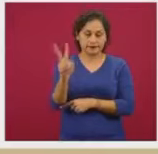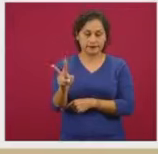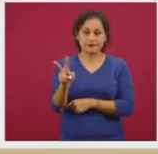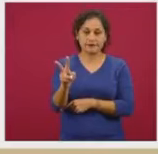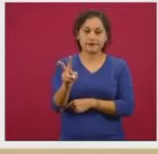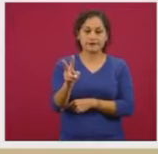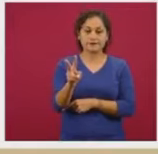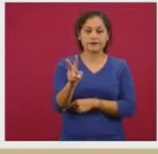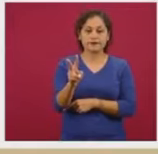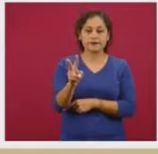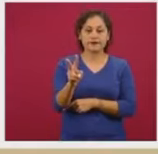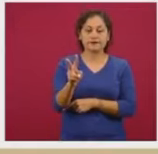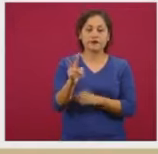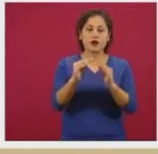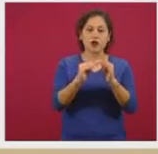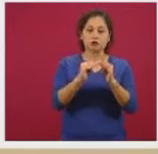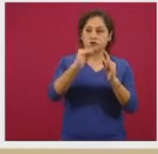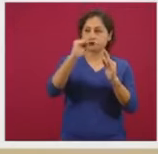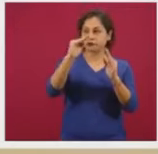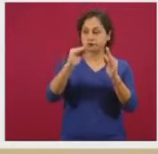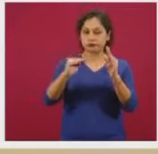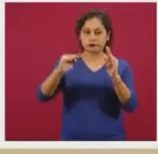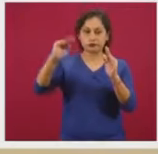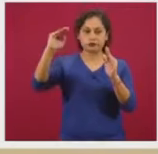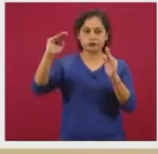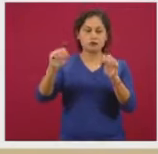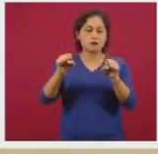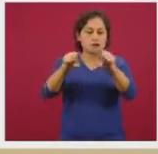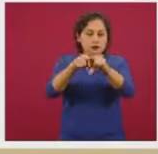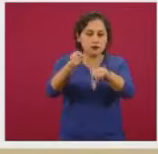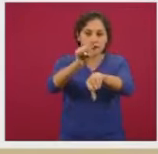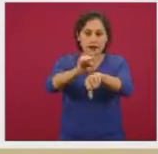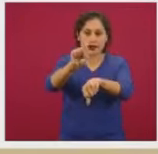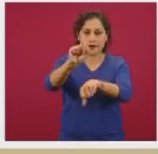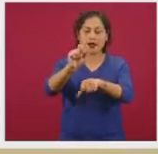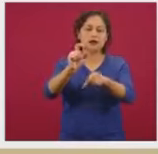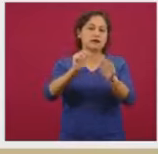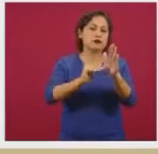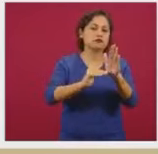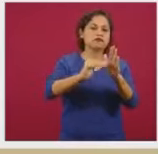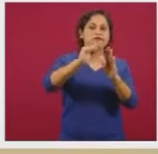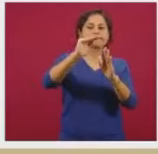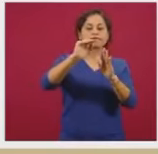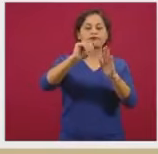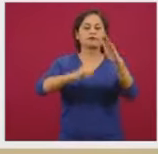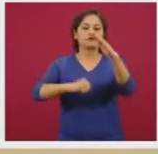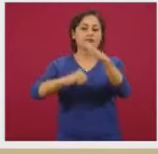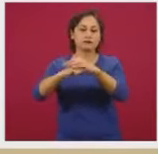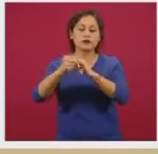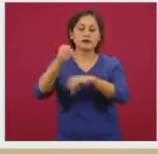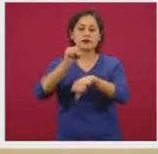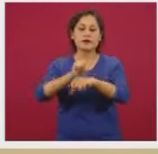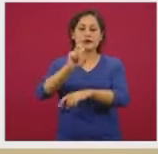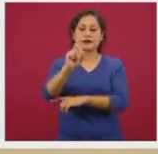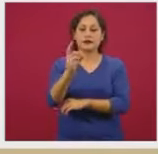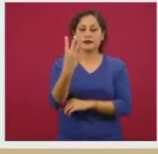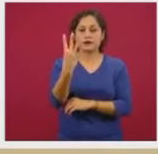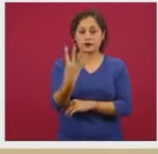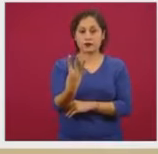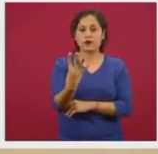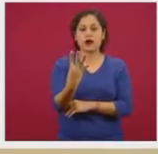se presenta de manera similar, incrementando en la semana 20, llegando a su pico máximo en la semana 34, ha descendido